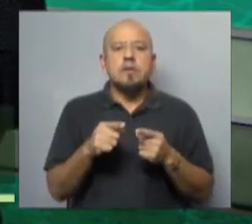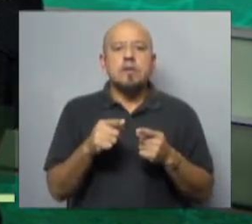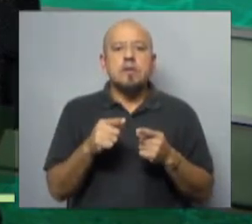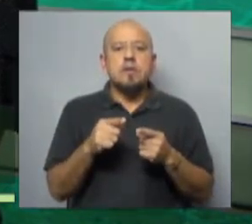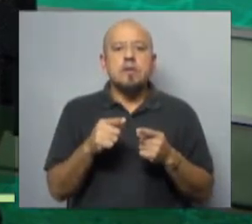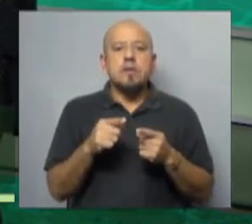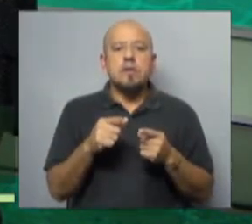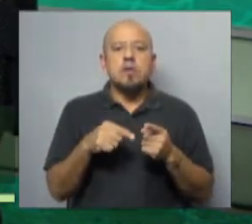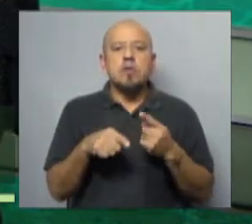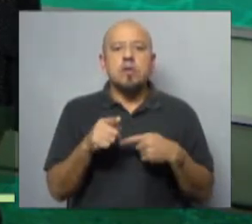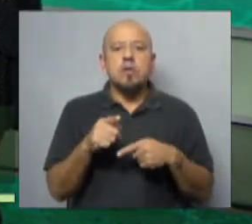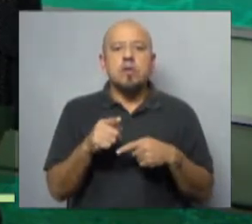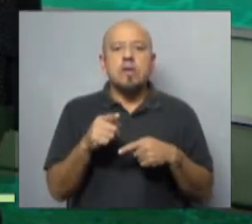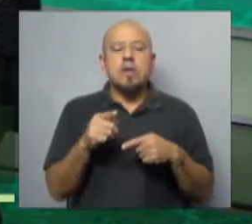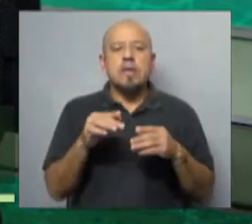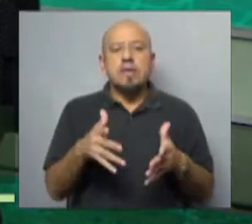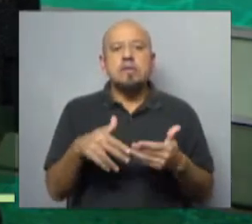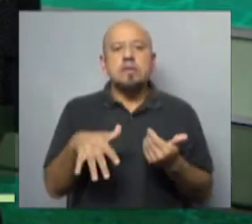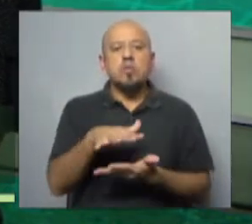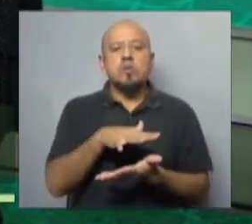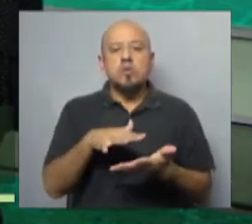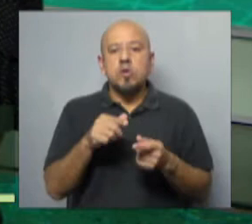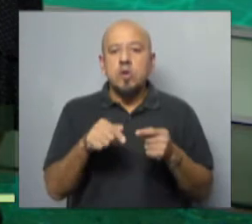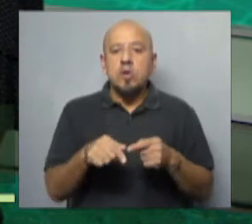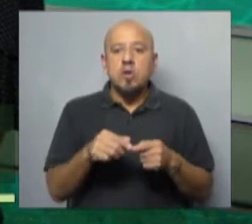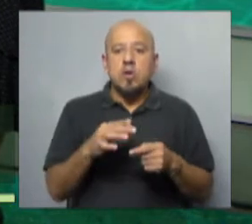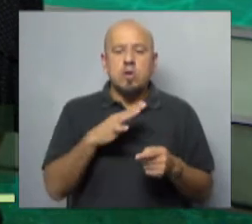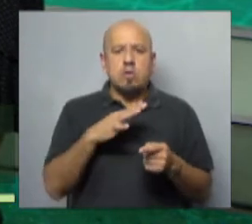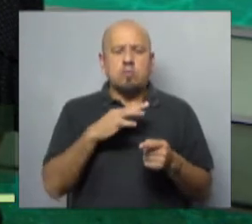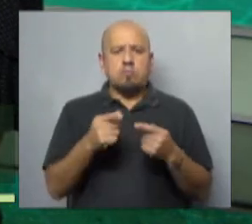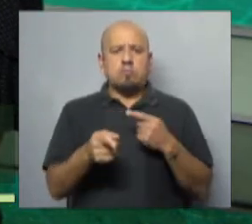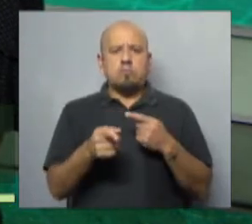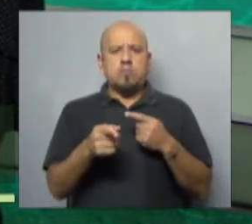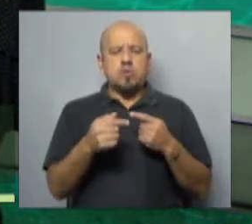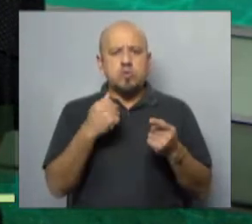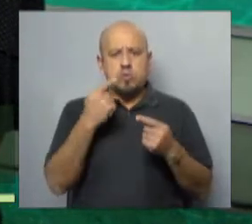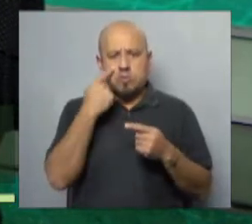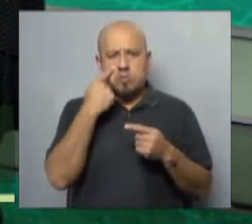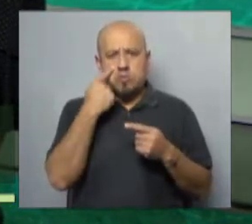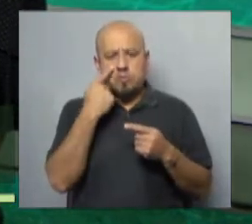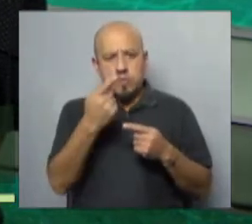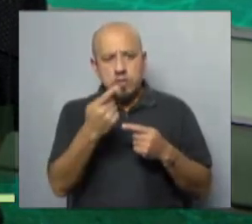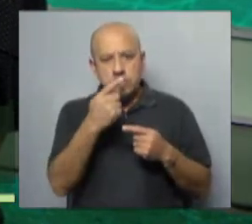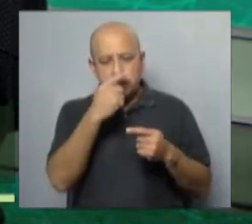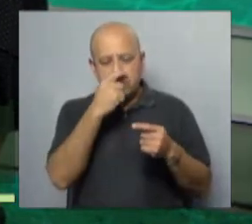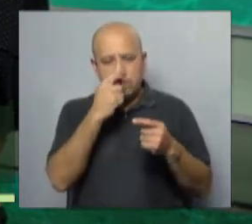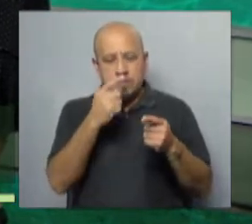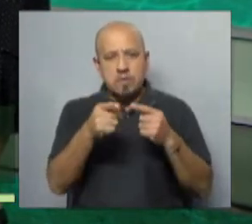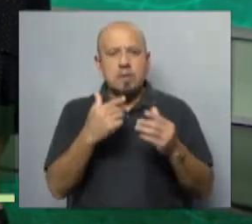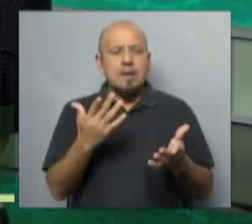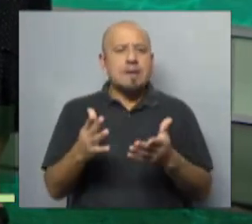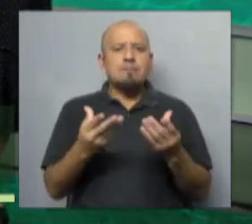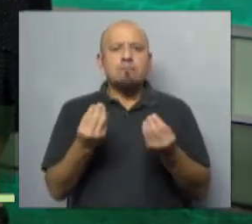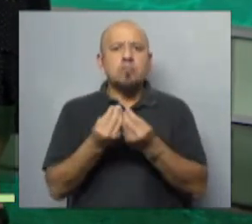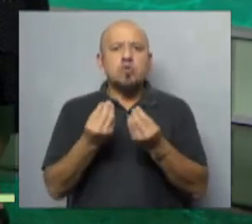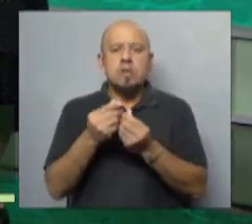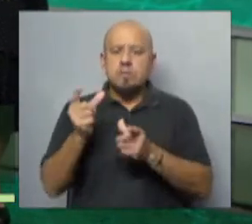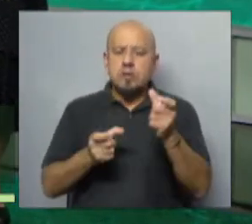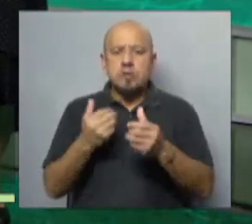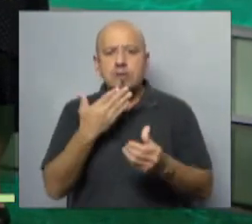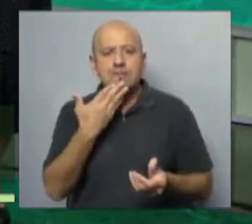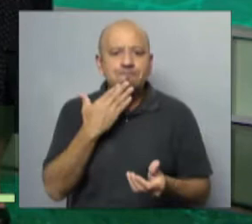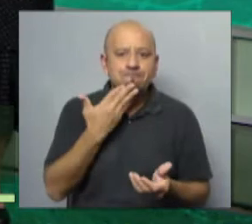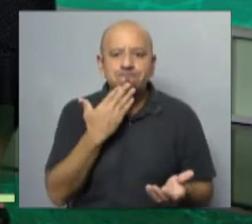de las columnas no este final abierto y algo que nos llama mucho la atención es el número de indecisos de